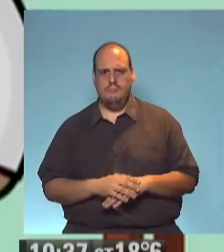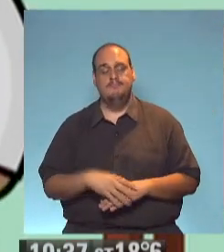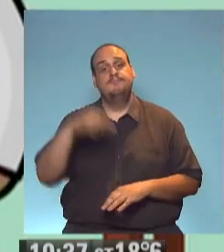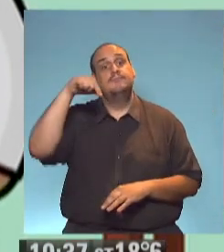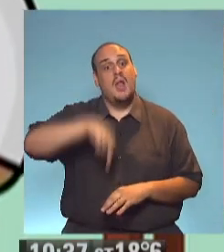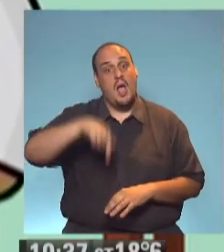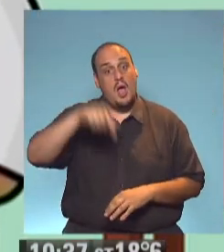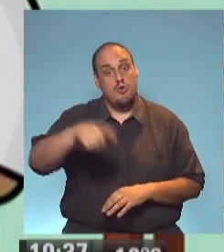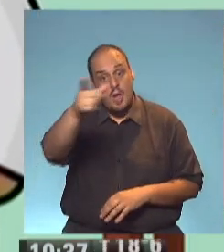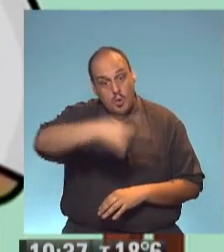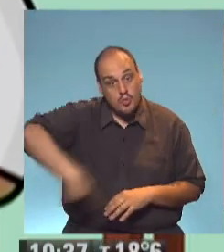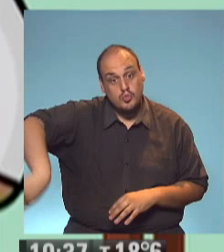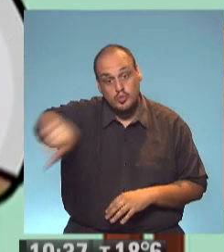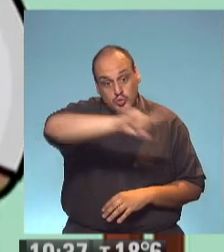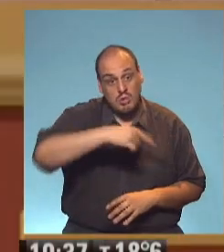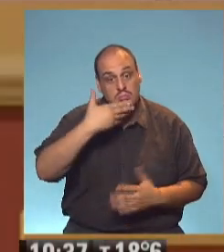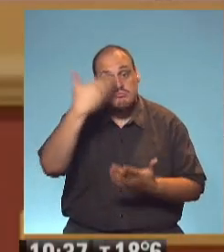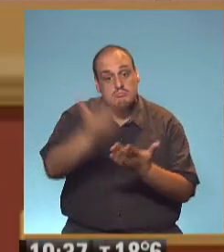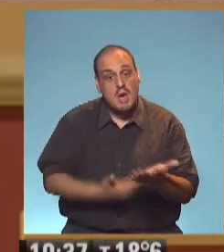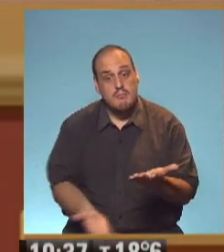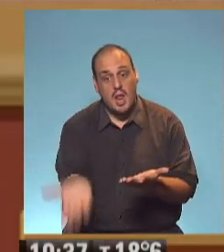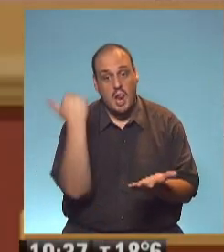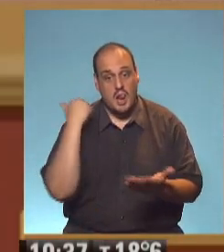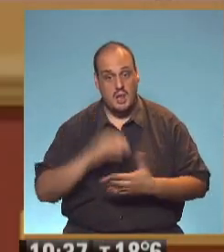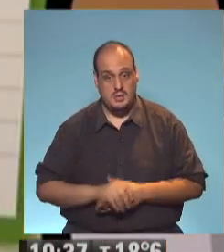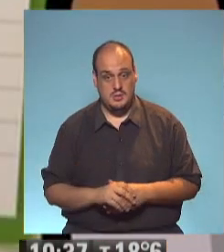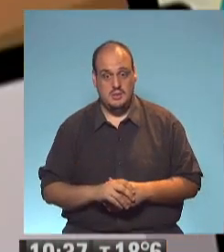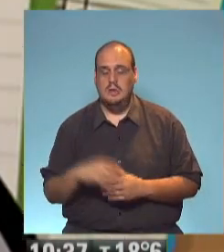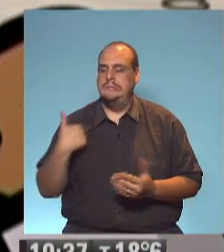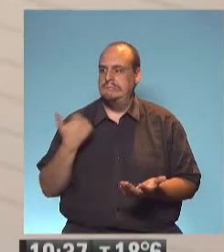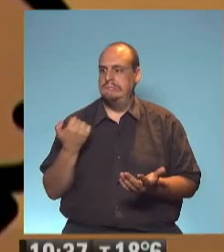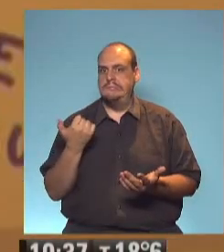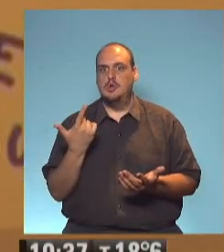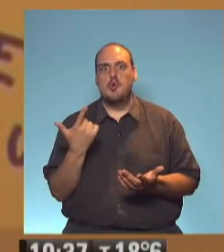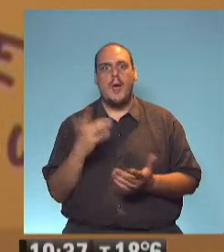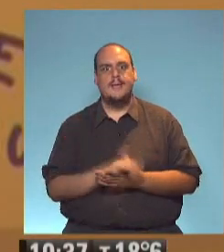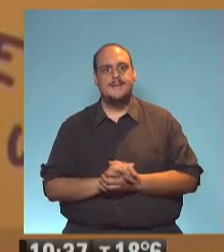Ahora quiero que todos saquen una hoja. ¡No! ¡No tengo la lapicera!